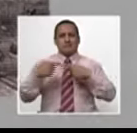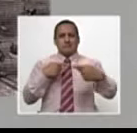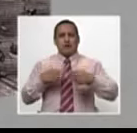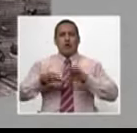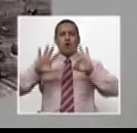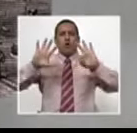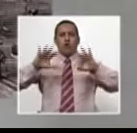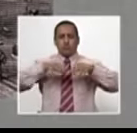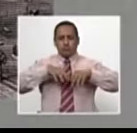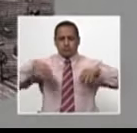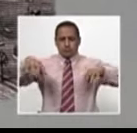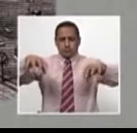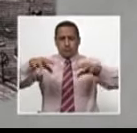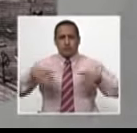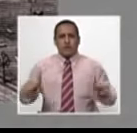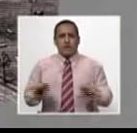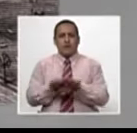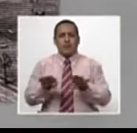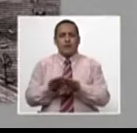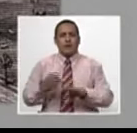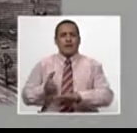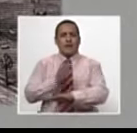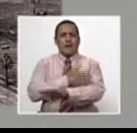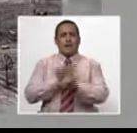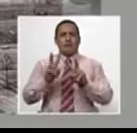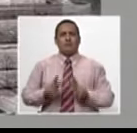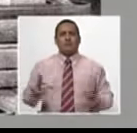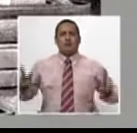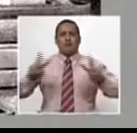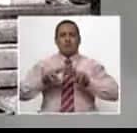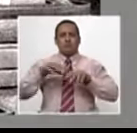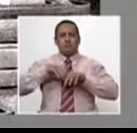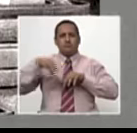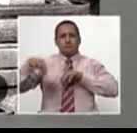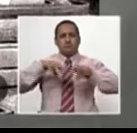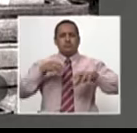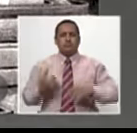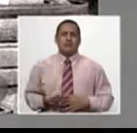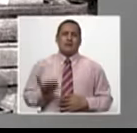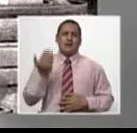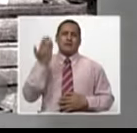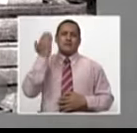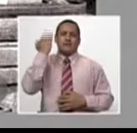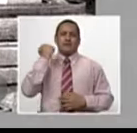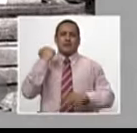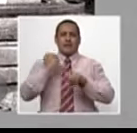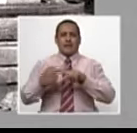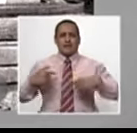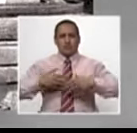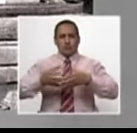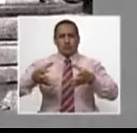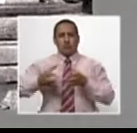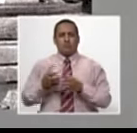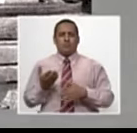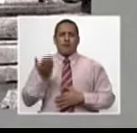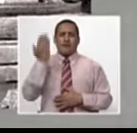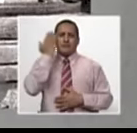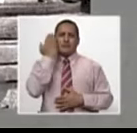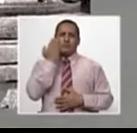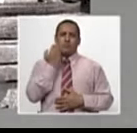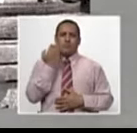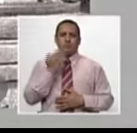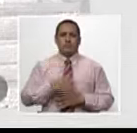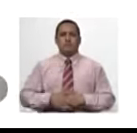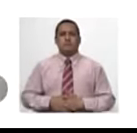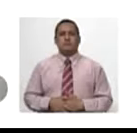en 8 departamentos con territorios similares o equivalentes a las jurisdicciones de las ex-intendencias